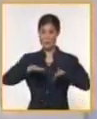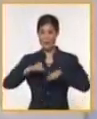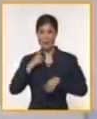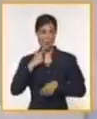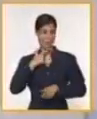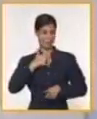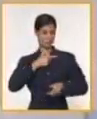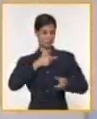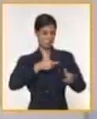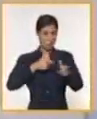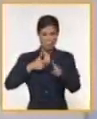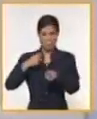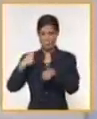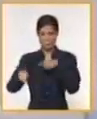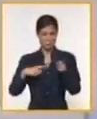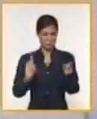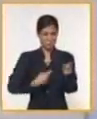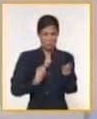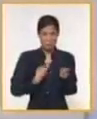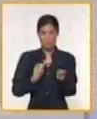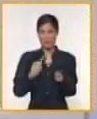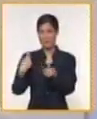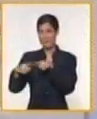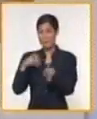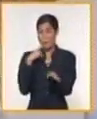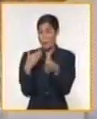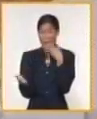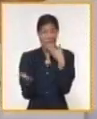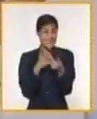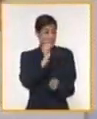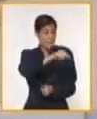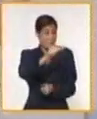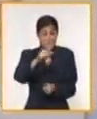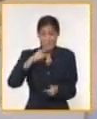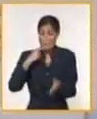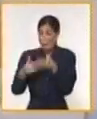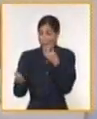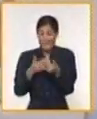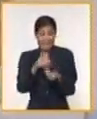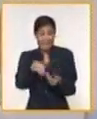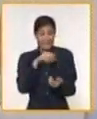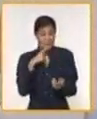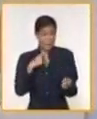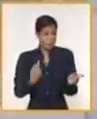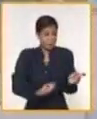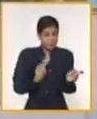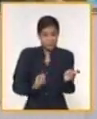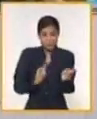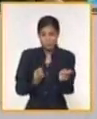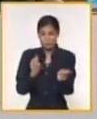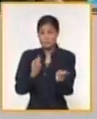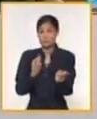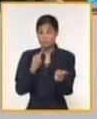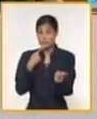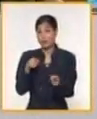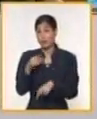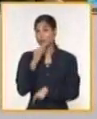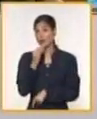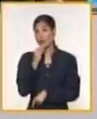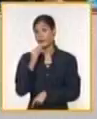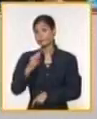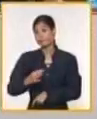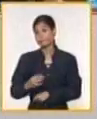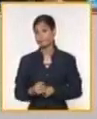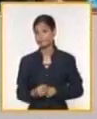matar jefes militares, científicos, etc. Bueno, esta guerra comienza con acciones terroristas en primer lugar y con un